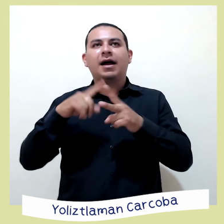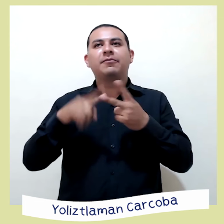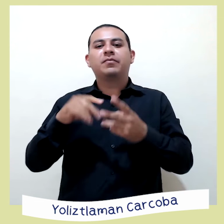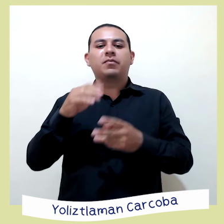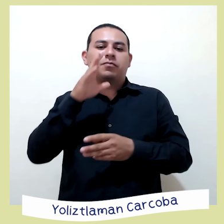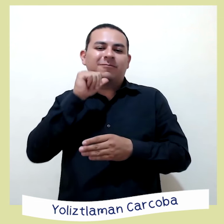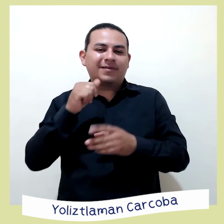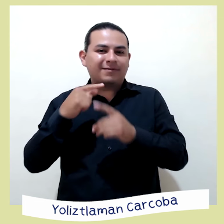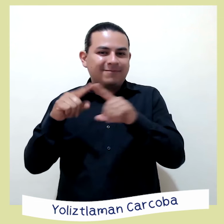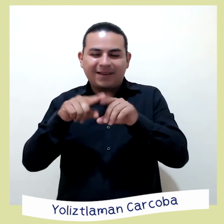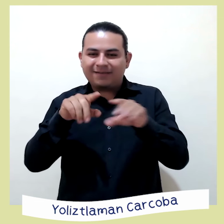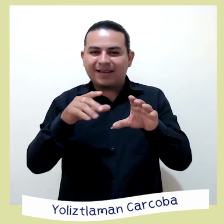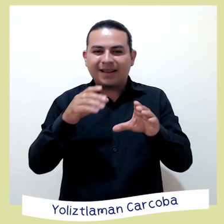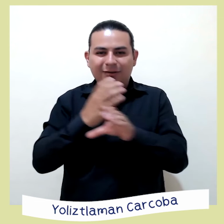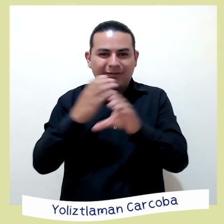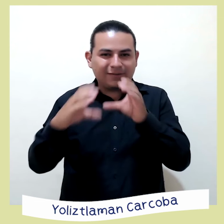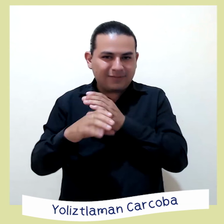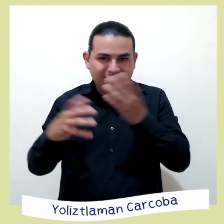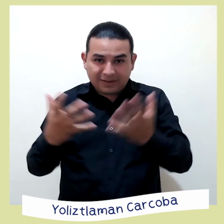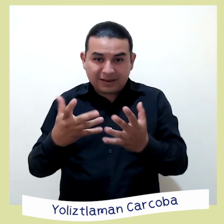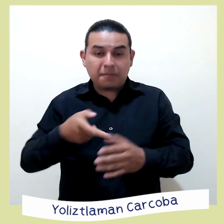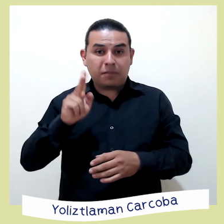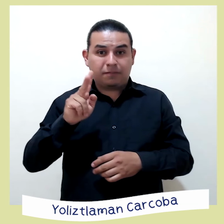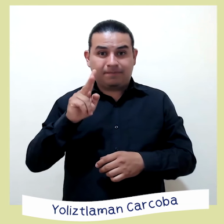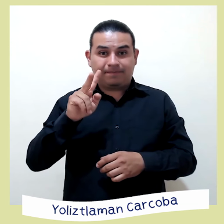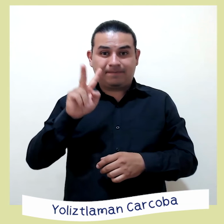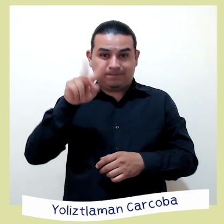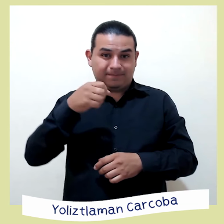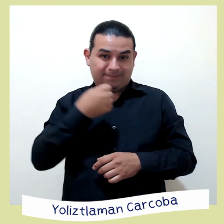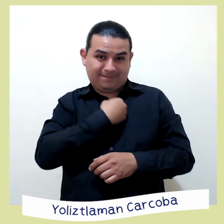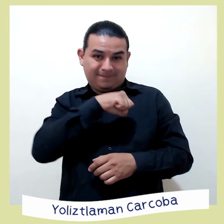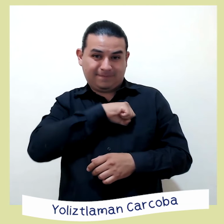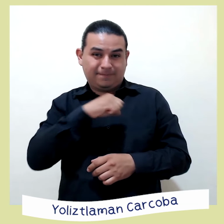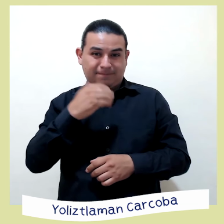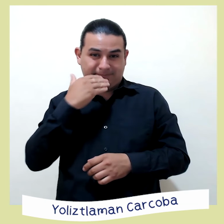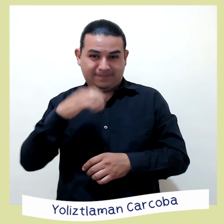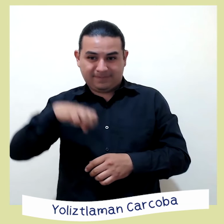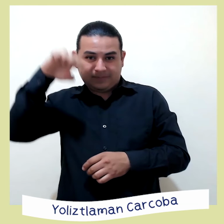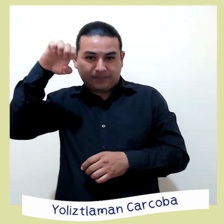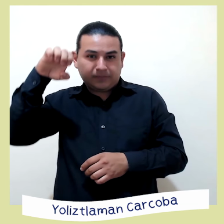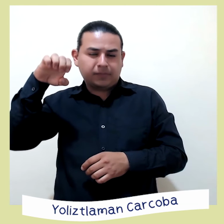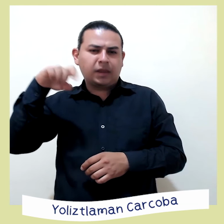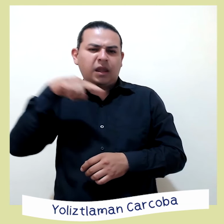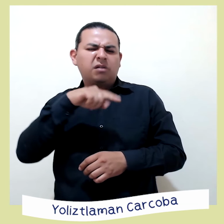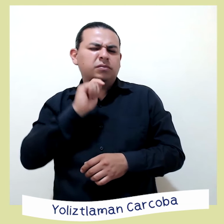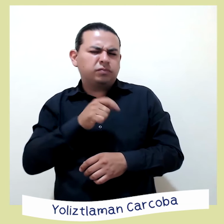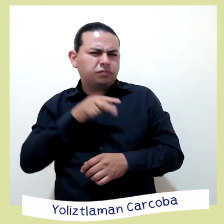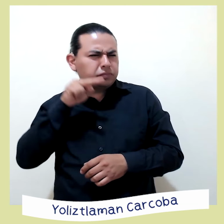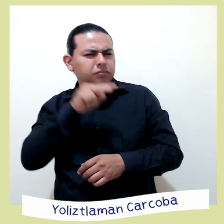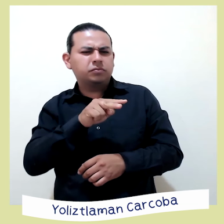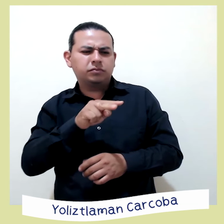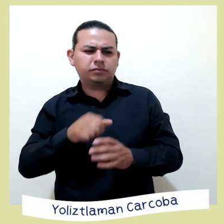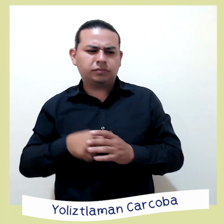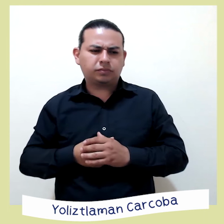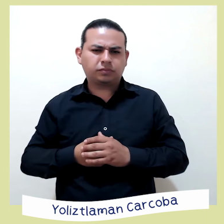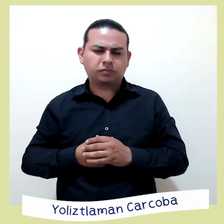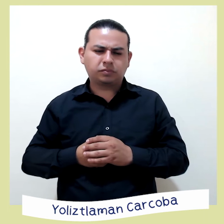en donde desarrollamos la nueva definición del envejecimiento saludable hace ya casi